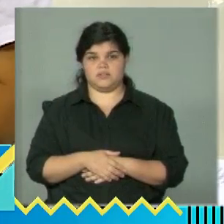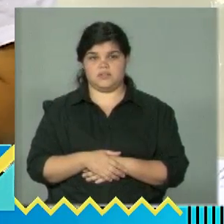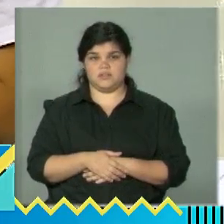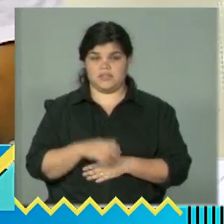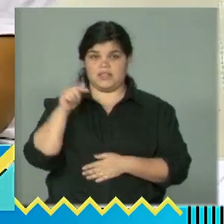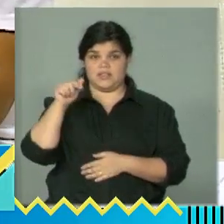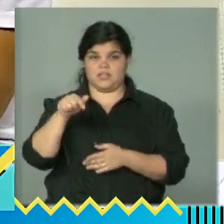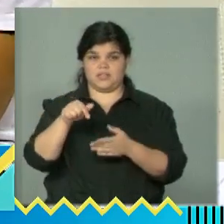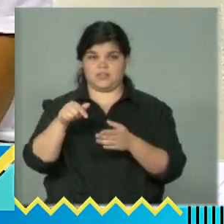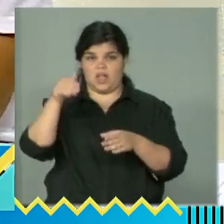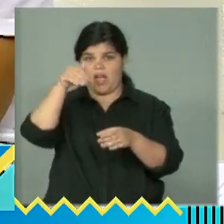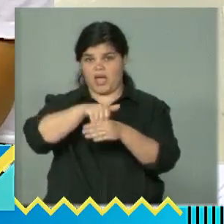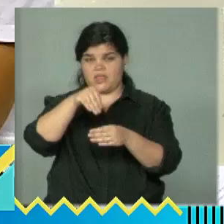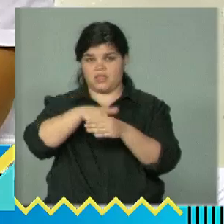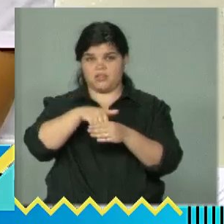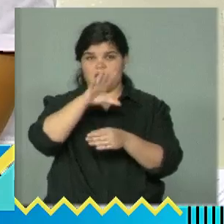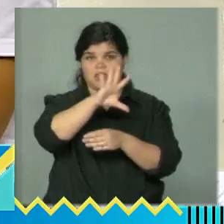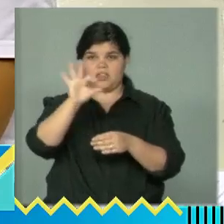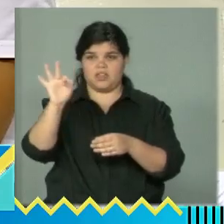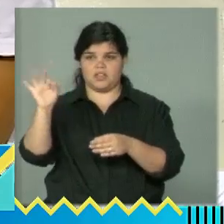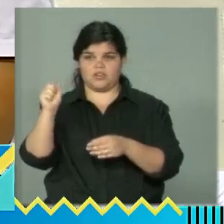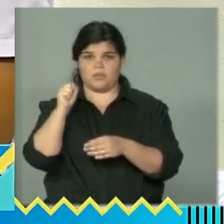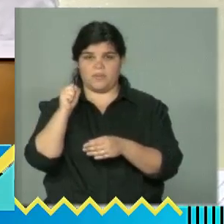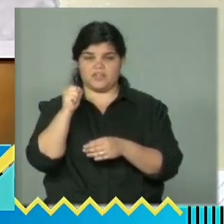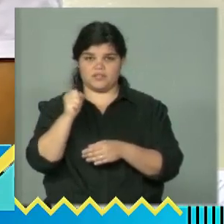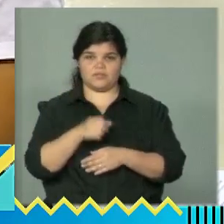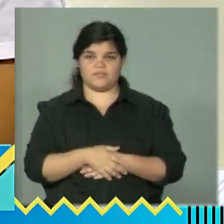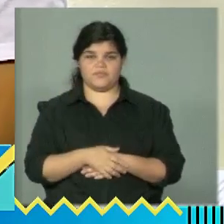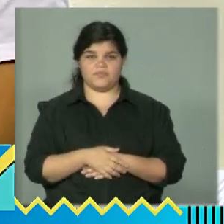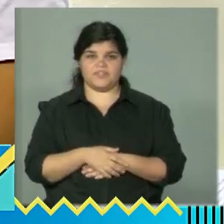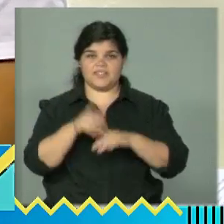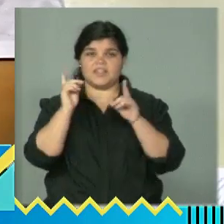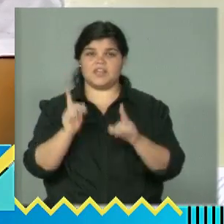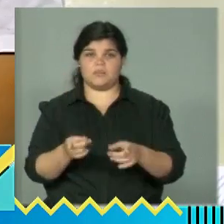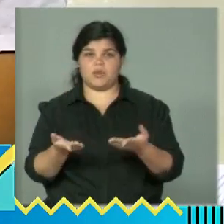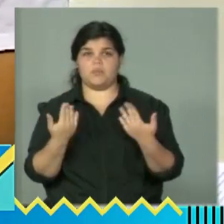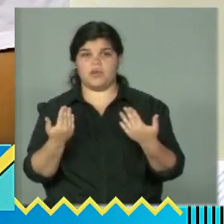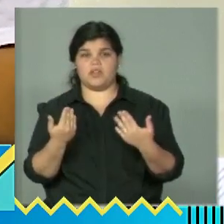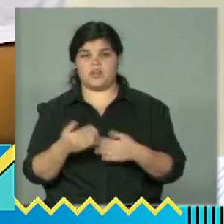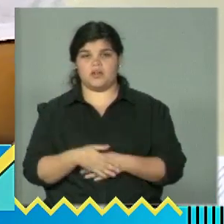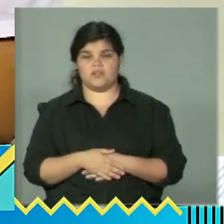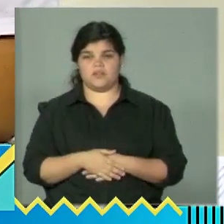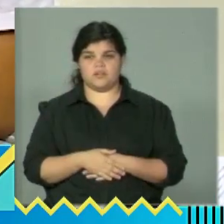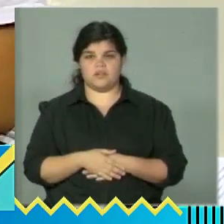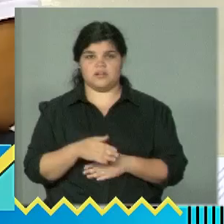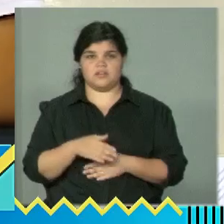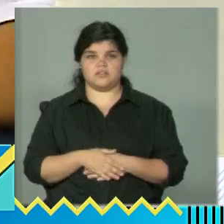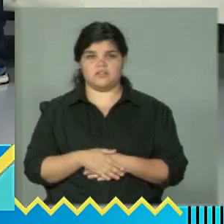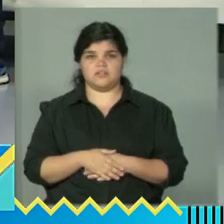Viene con un voucher de 500 pesos. Así es. Y también lo puedo usar para Rappel o